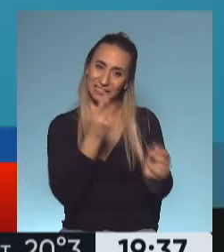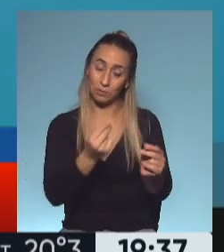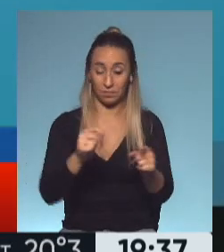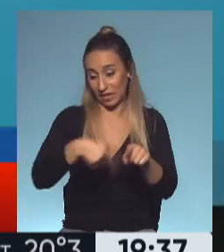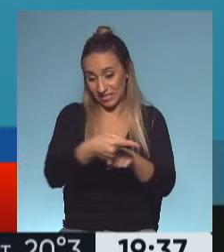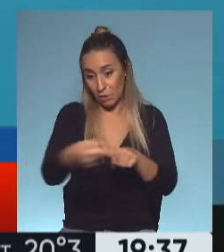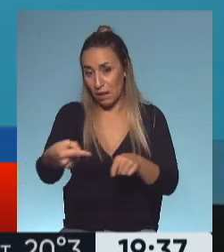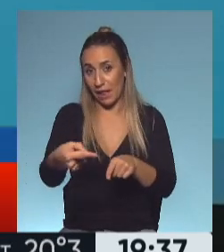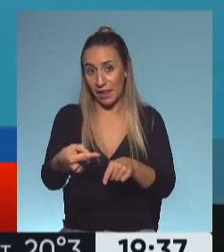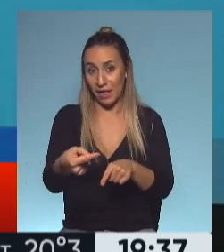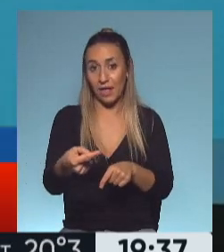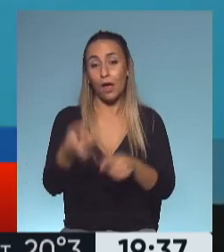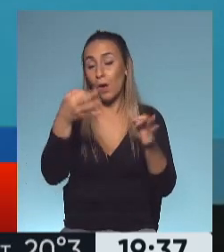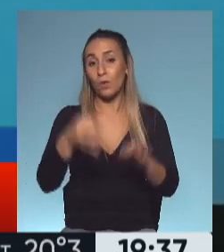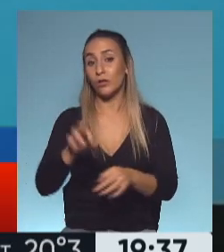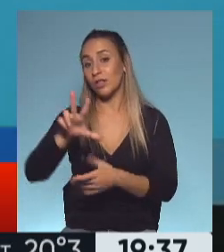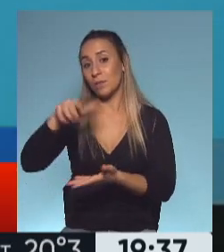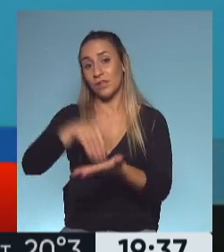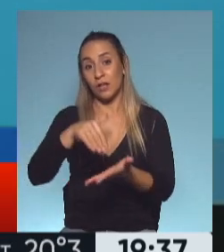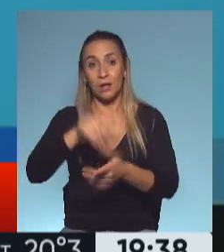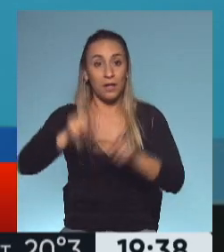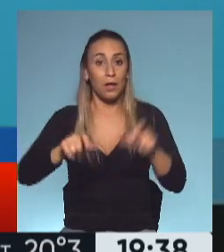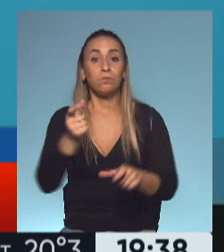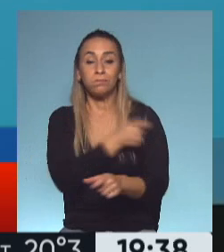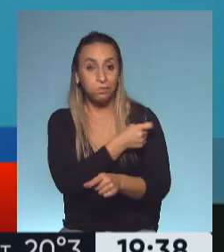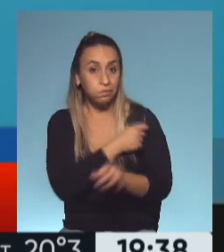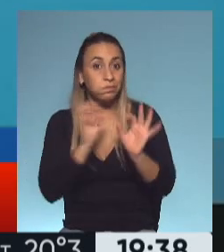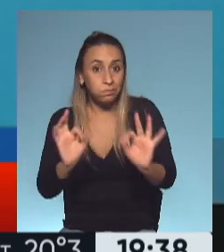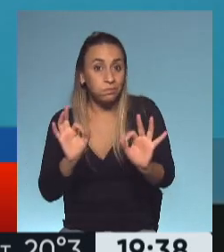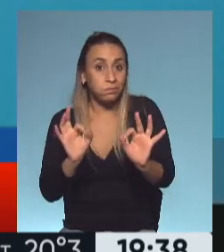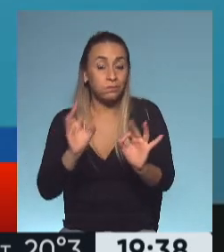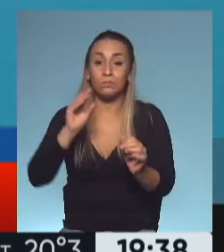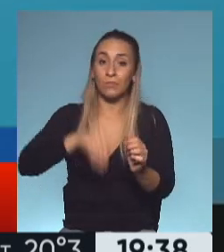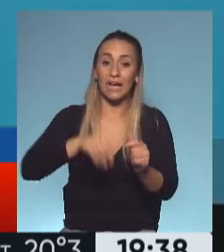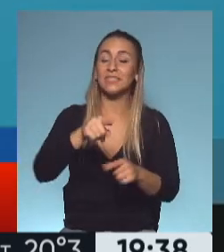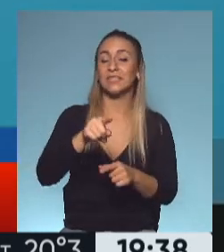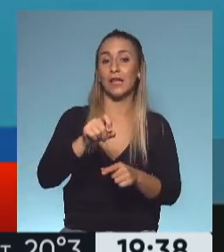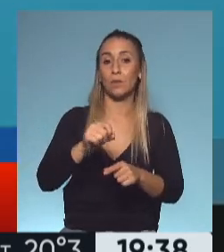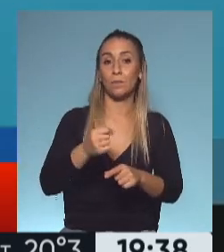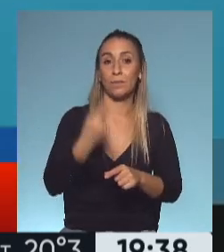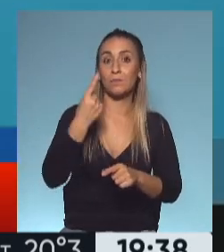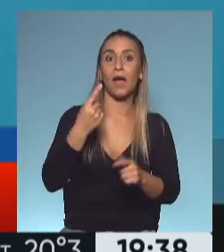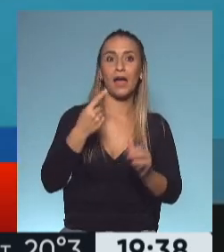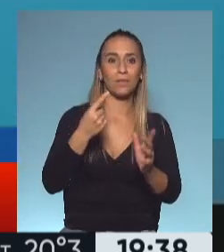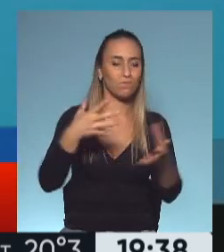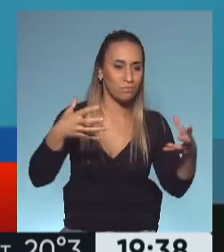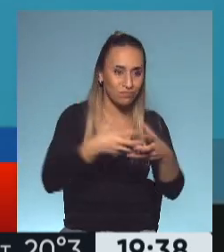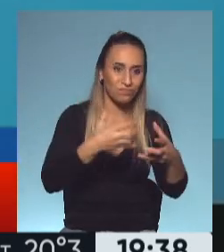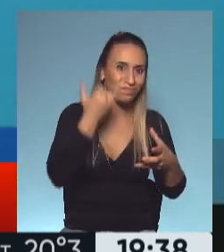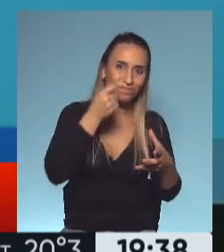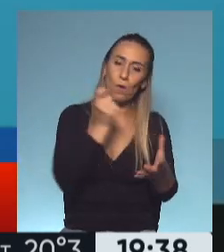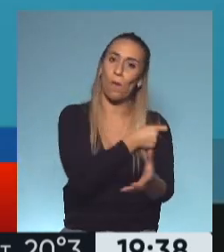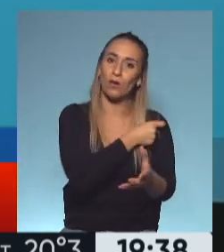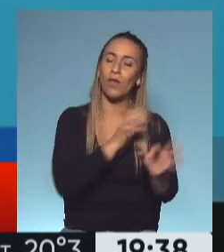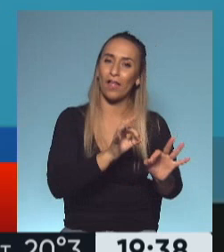esta semana, va a coincidir 3 millones de vacunados y el cumplimiento del primer hito de vacunación. Tenemos para